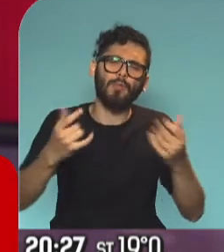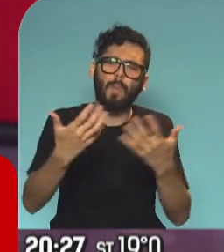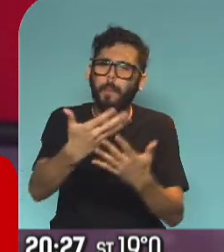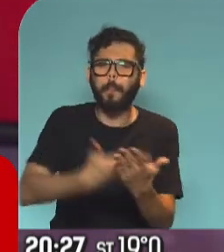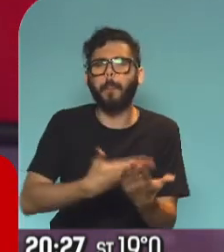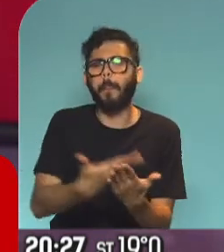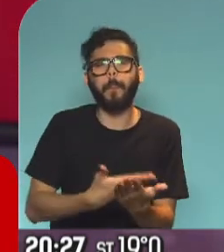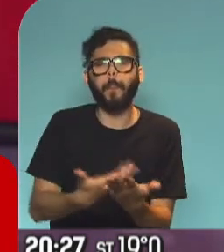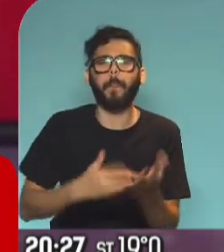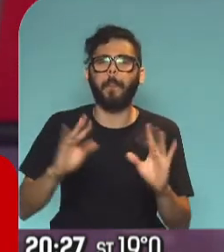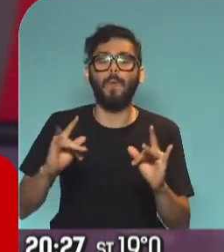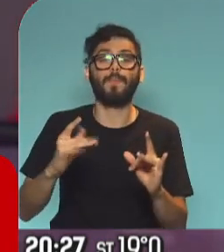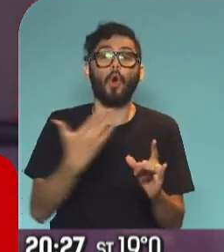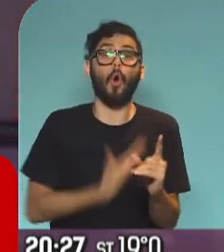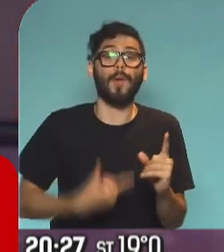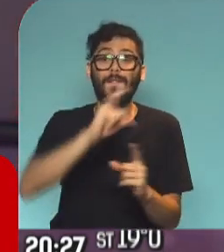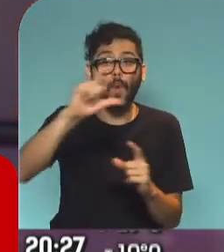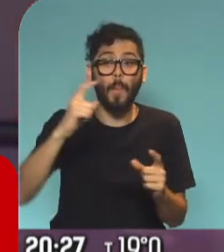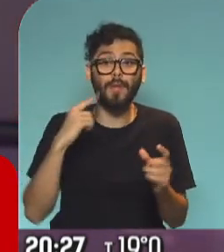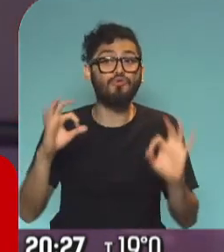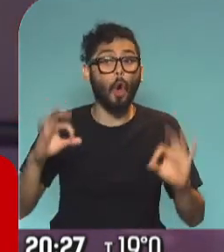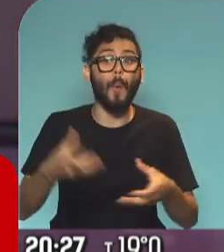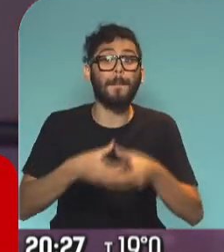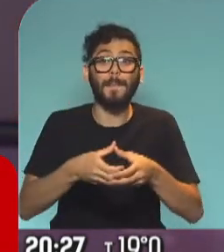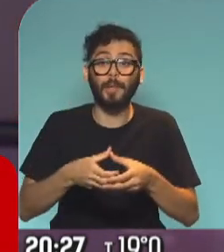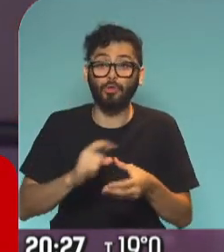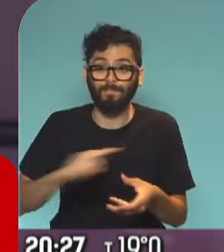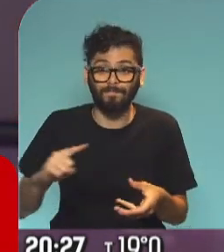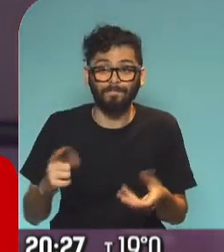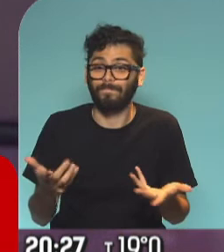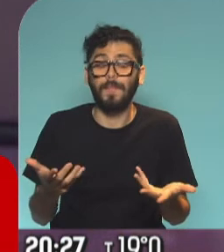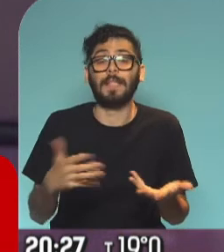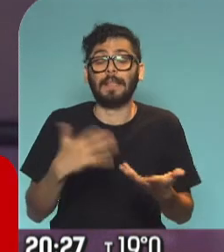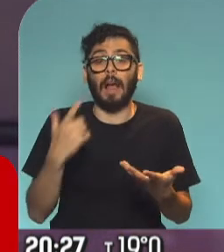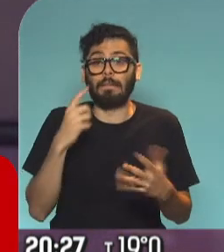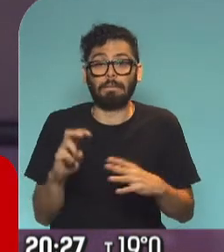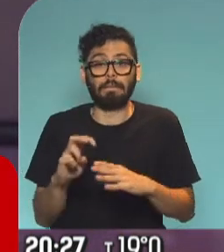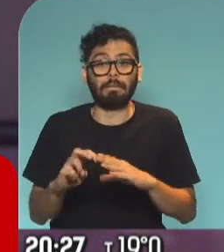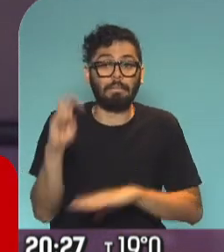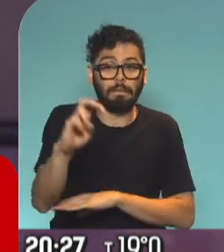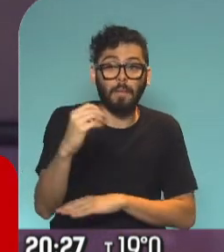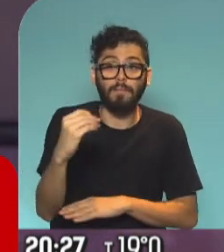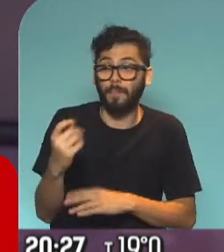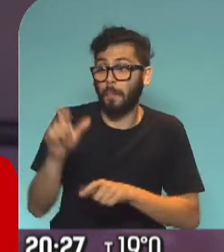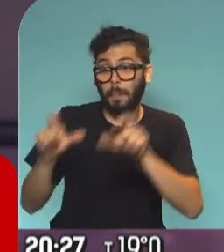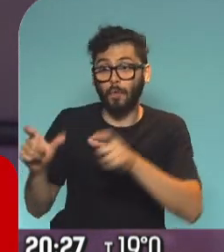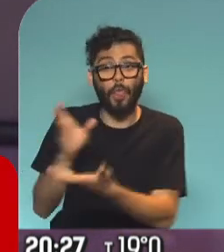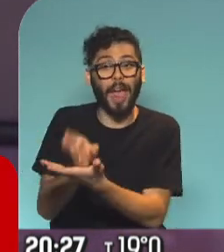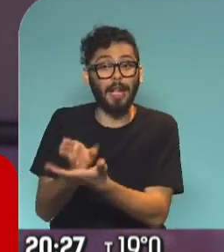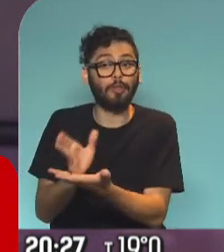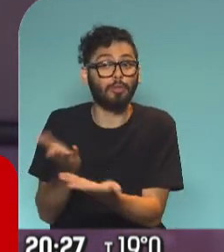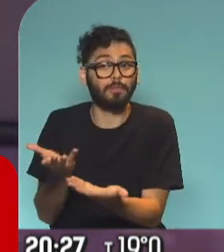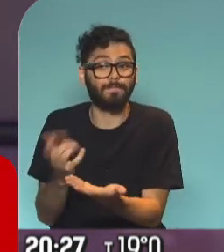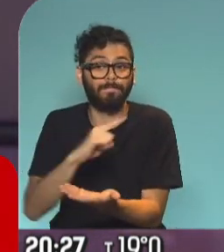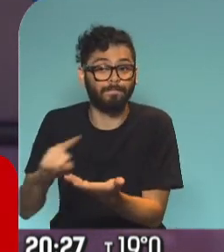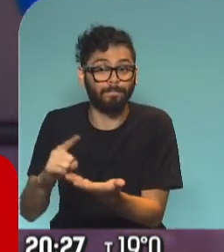gobierno de Formosa no llegó a completarlo, para saltear esa instancia, porque en definitiva hay gente que tiene sus derechos vulnerados y que quiere volver a